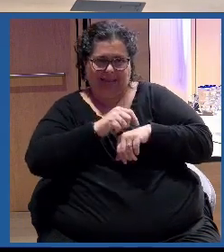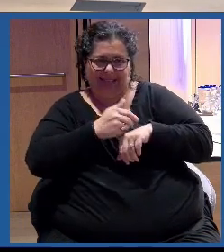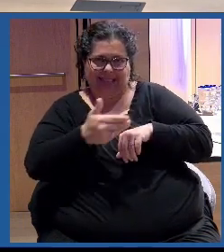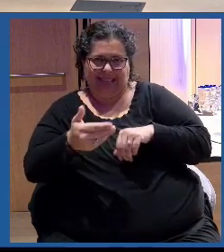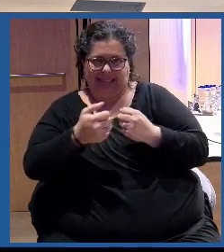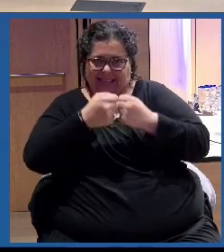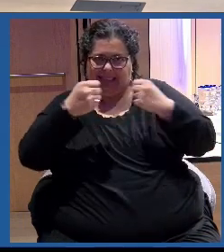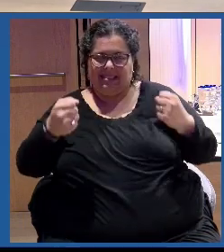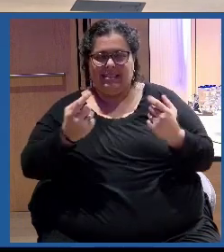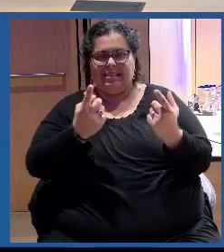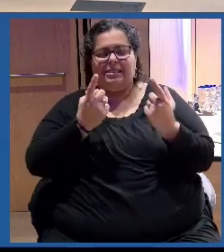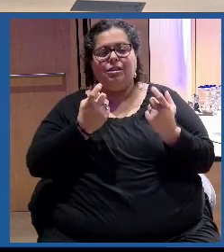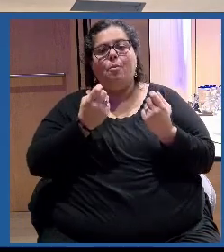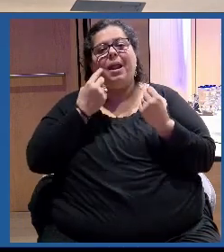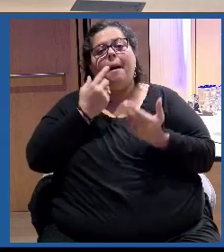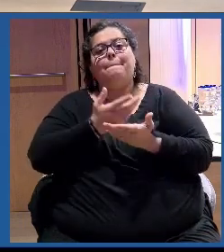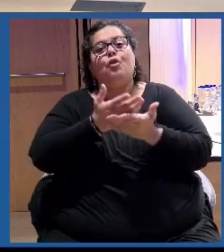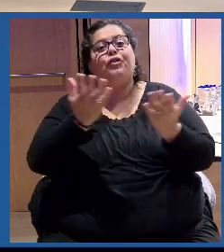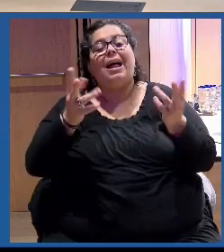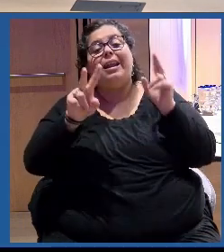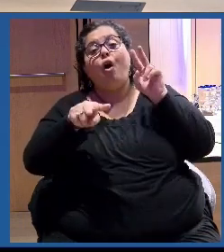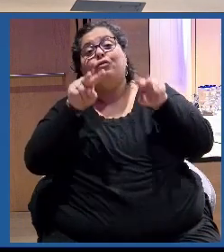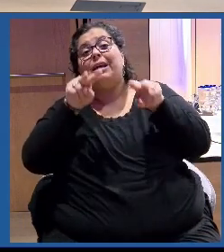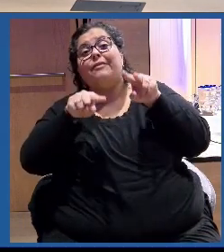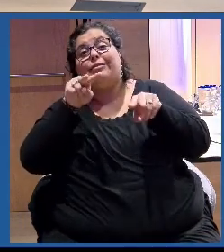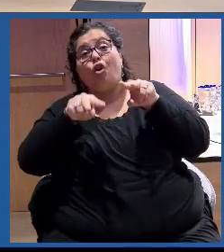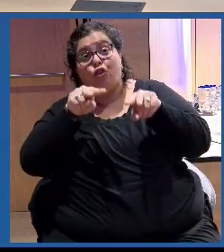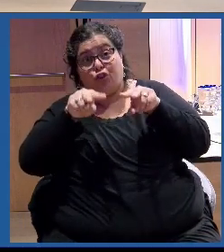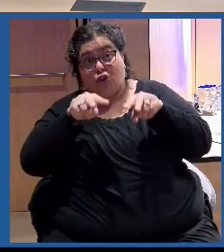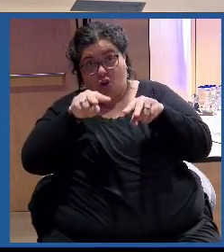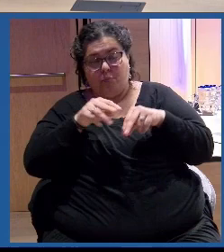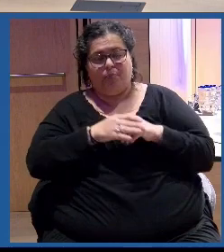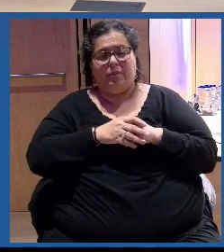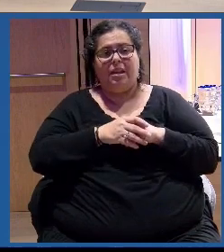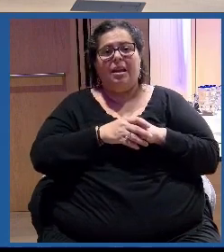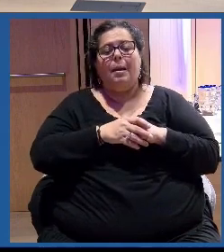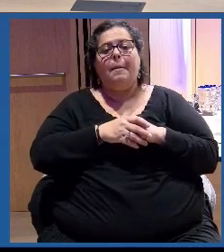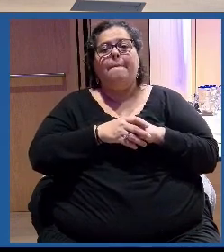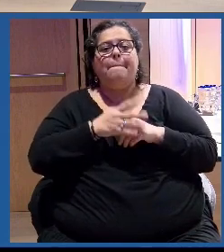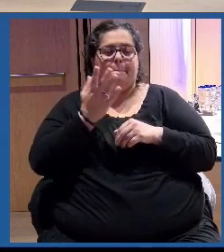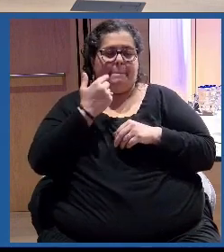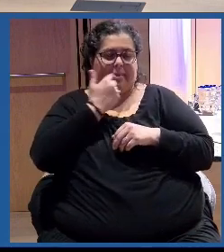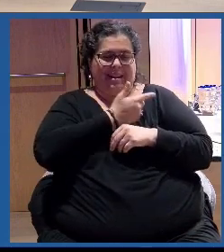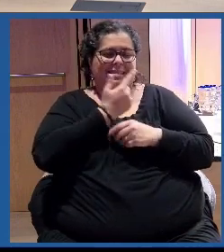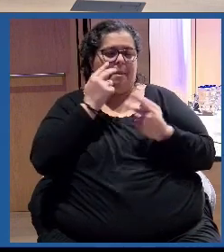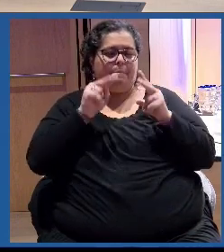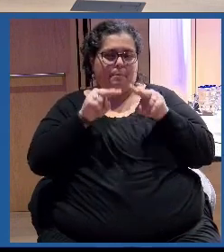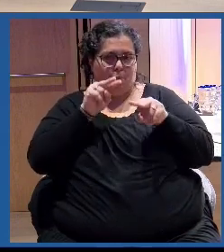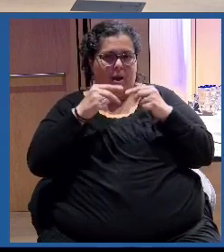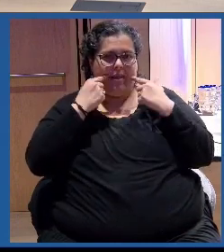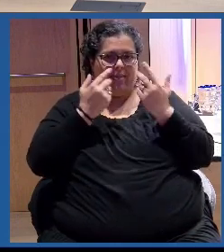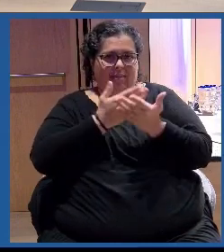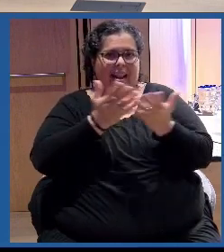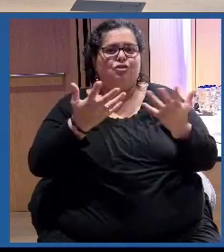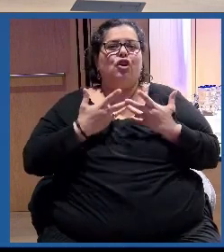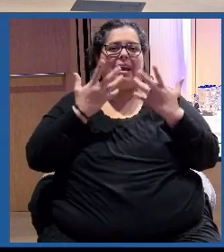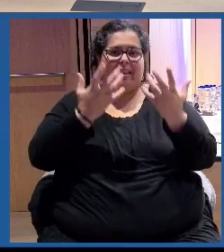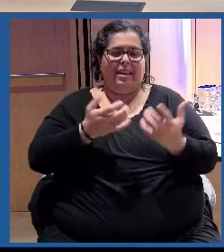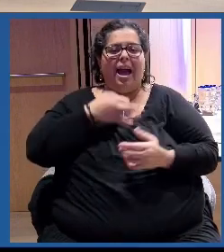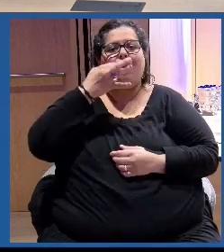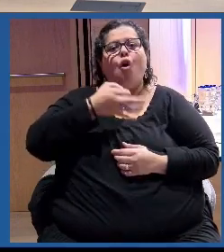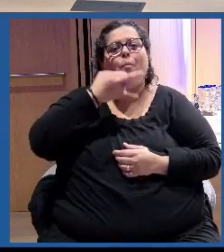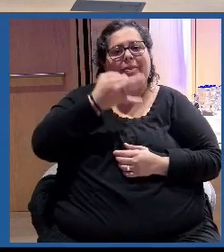estas, y voy a ir a mostrar el observatorio. En lo que Leti nos muestra el observatorio, quería